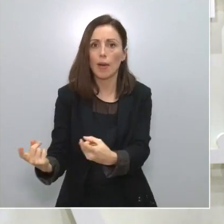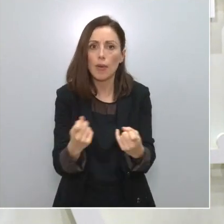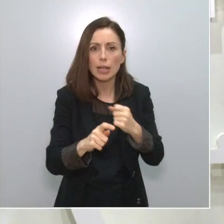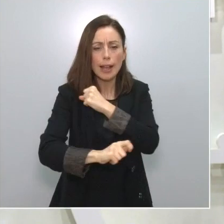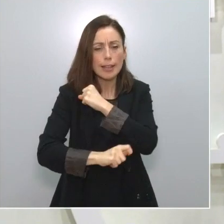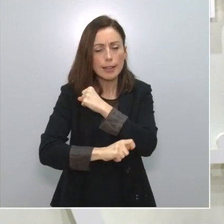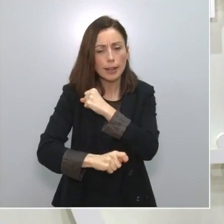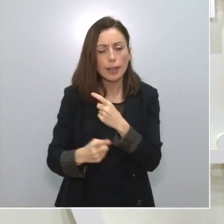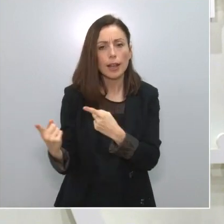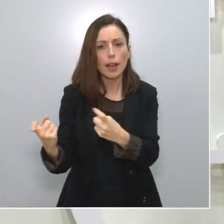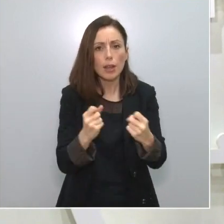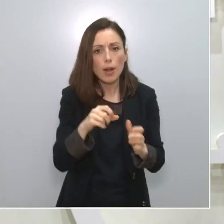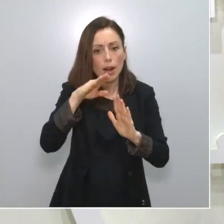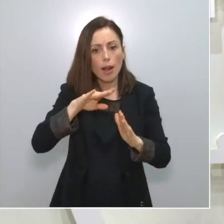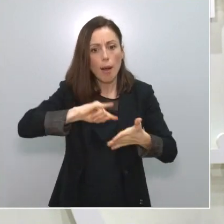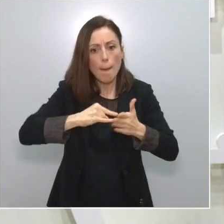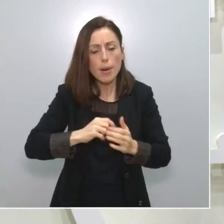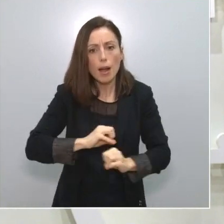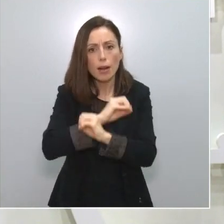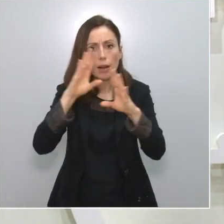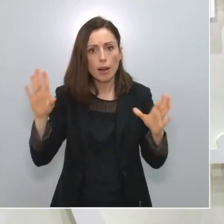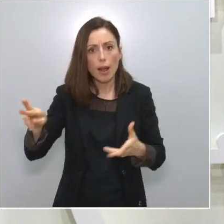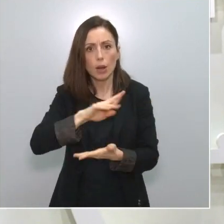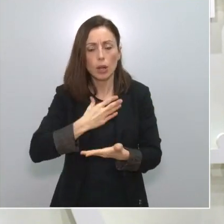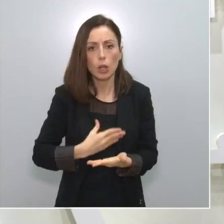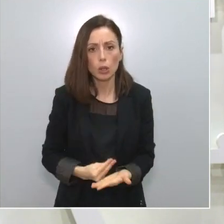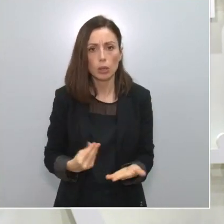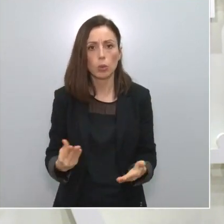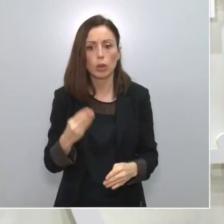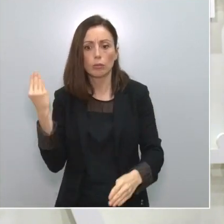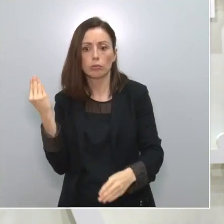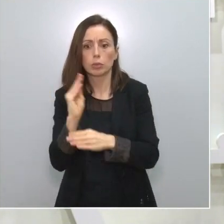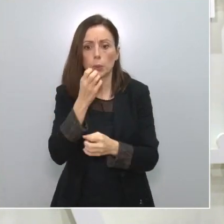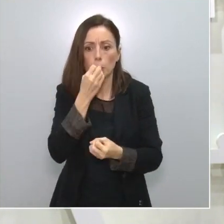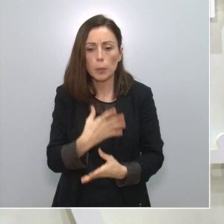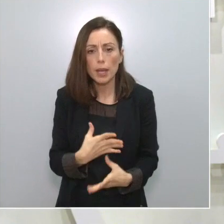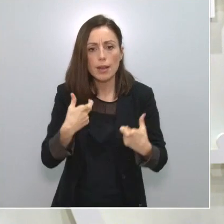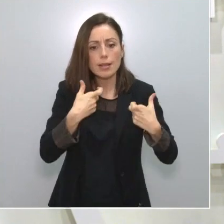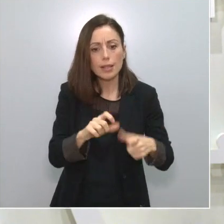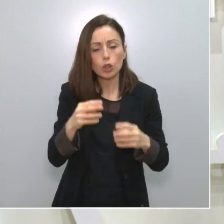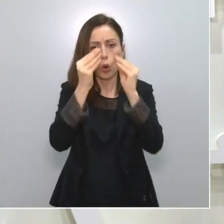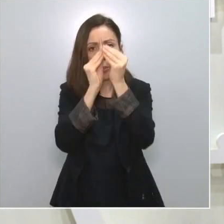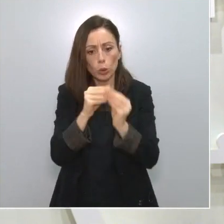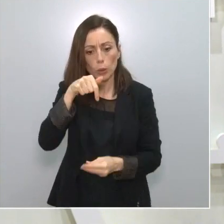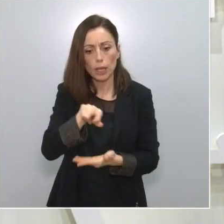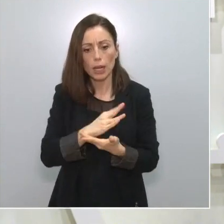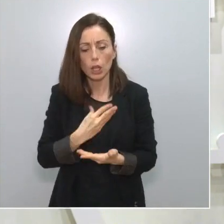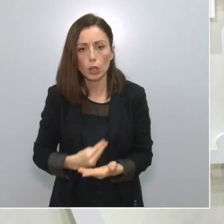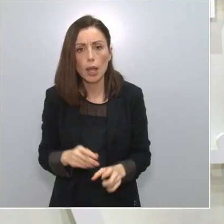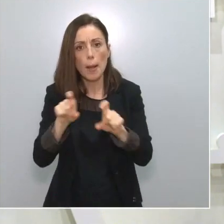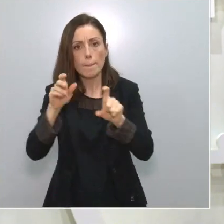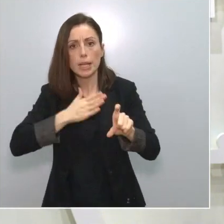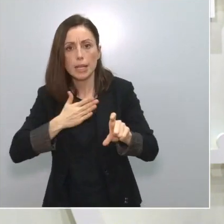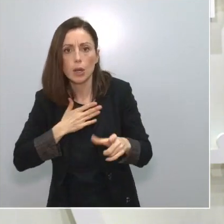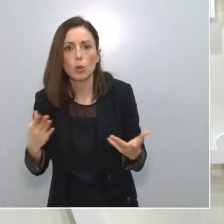una estrategia, un plan claro a nivel nacional que establezca la liquidez necesaria para el sector productivo de la región de Murcia, para nuestras empresas,